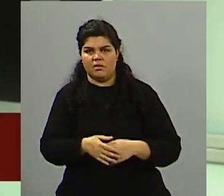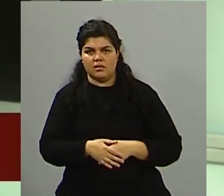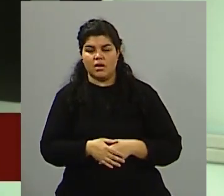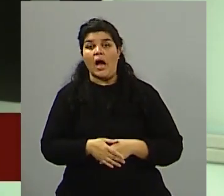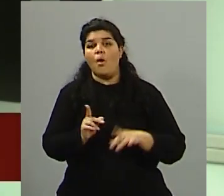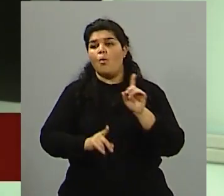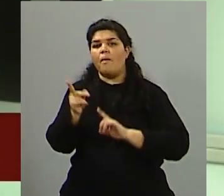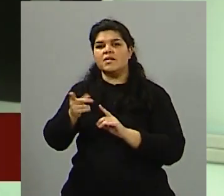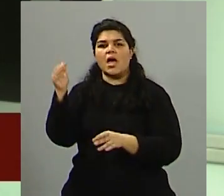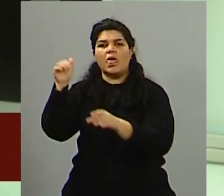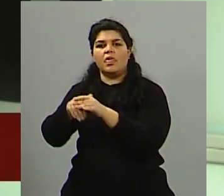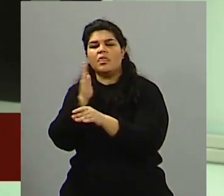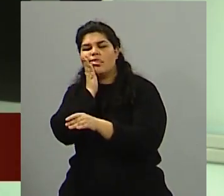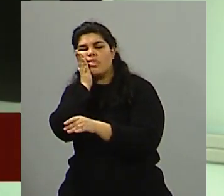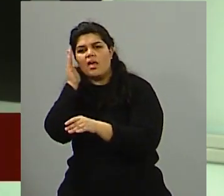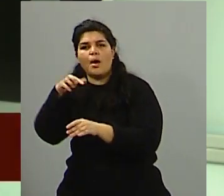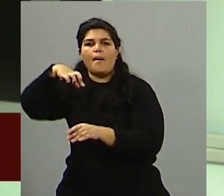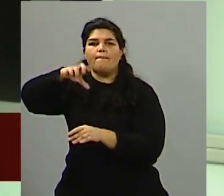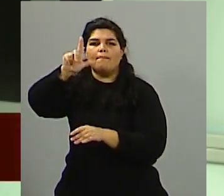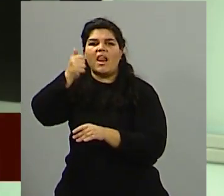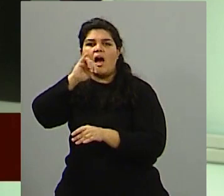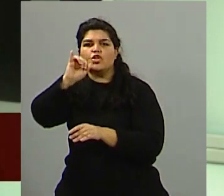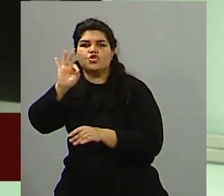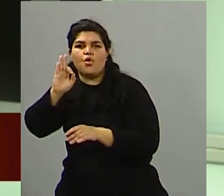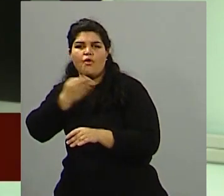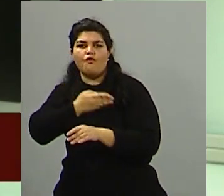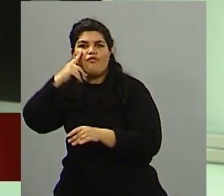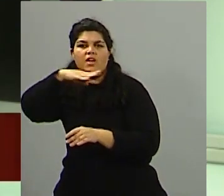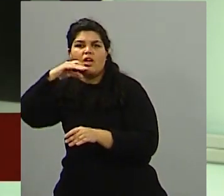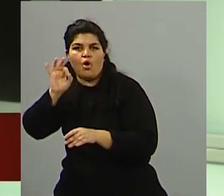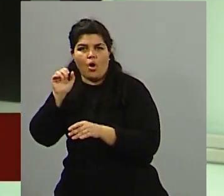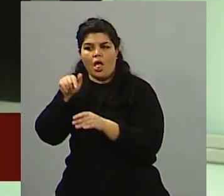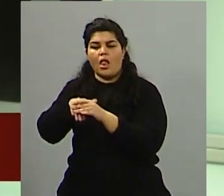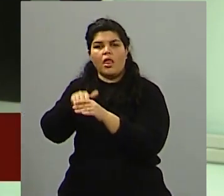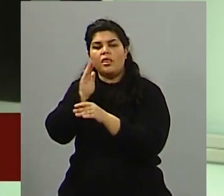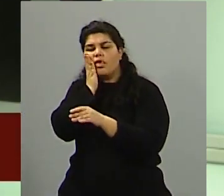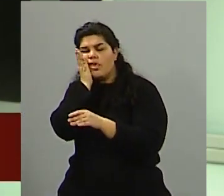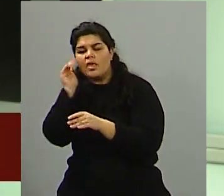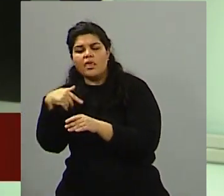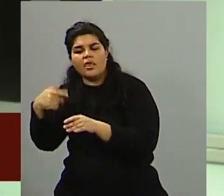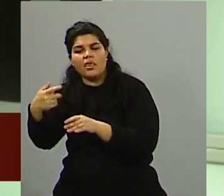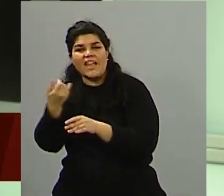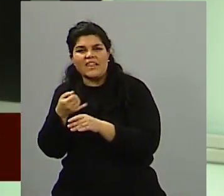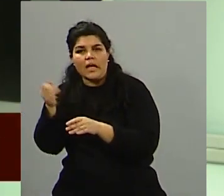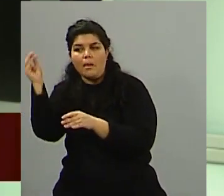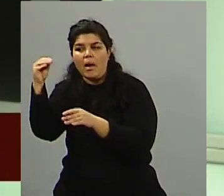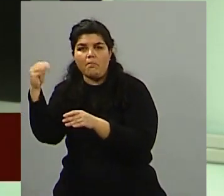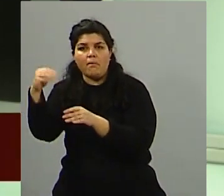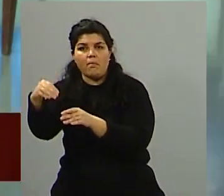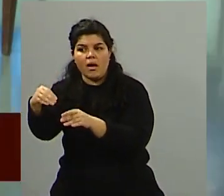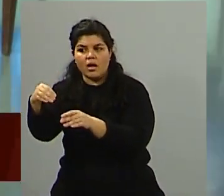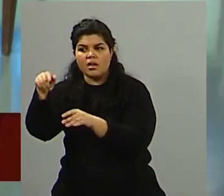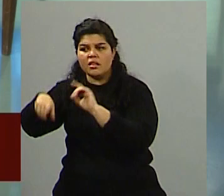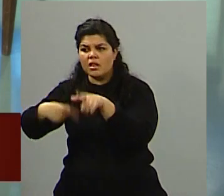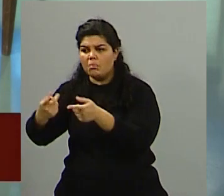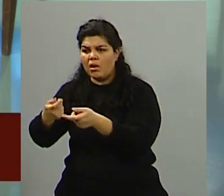ser medianamente interesante. Y digo, el que puede ahorrar un poquito de dinero o hacer una diferencia con su sueldo, en definitiva la gasta.